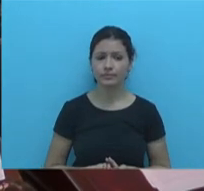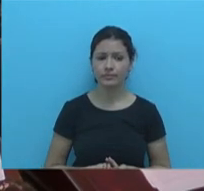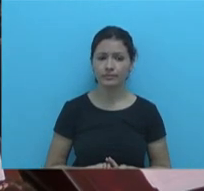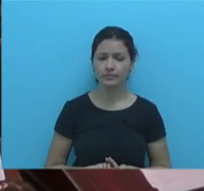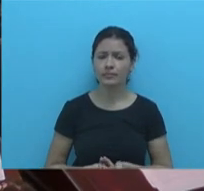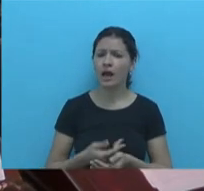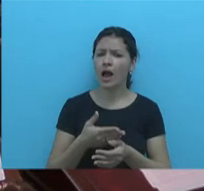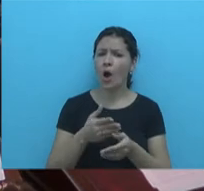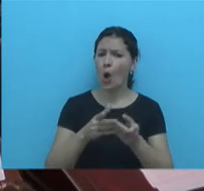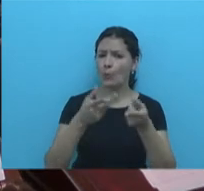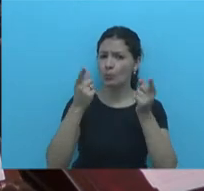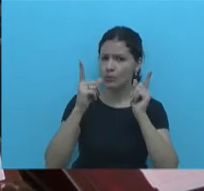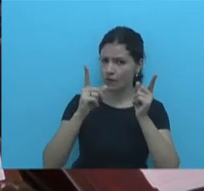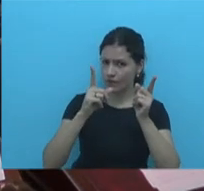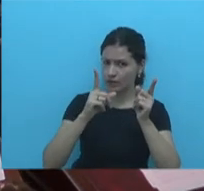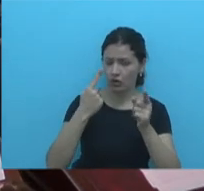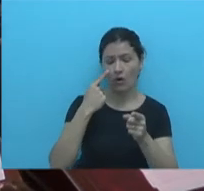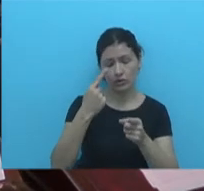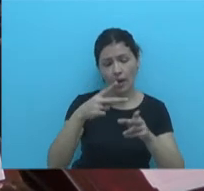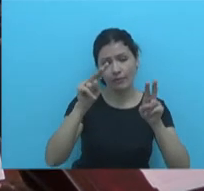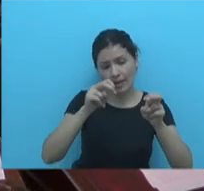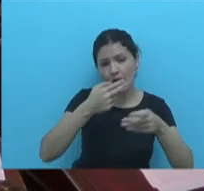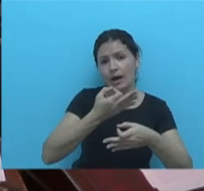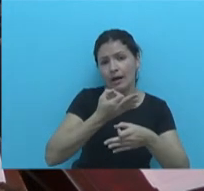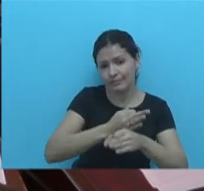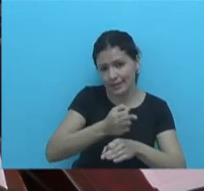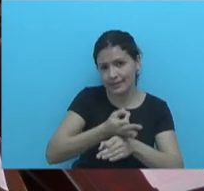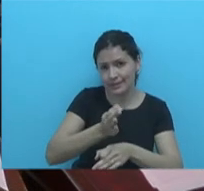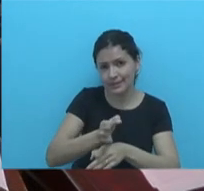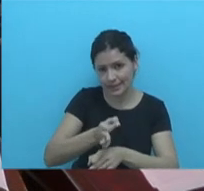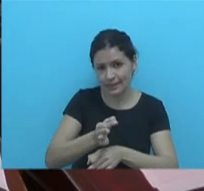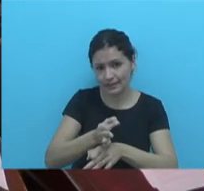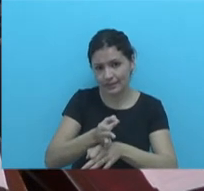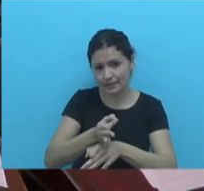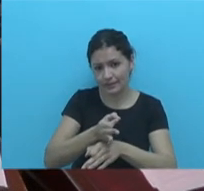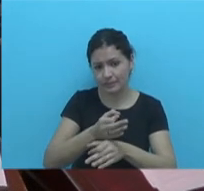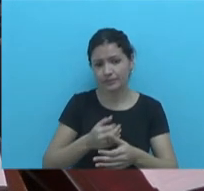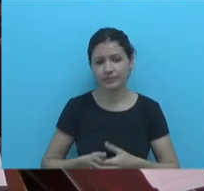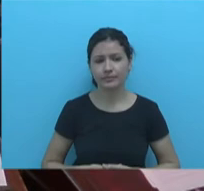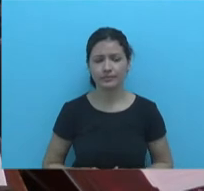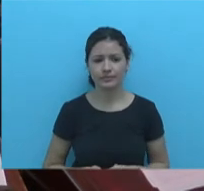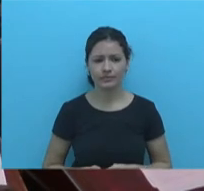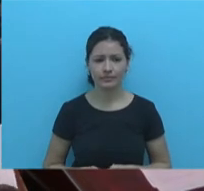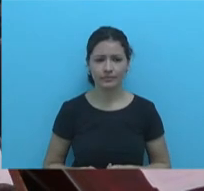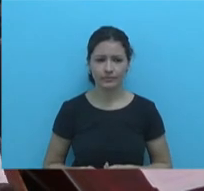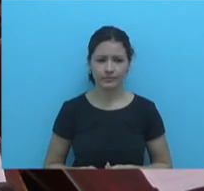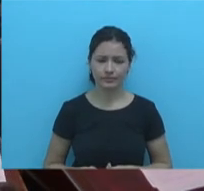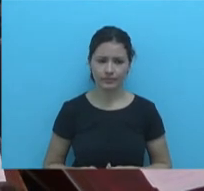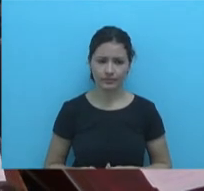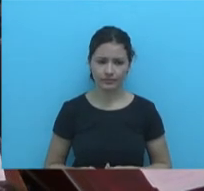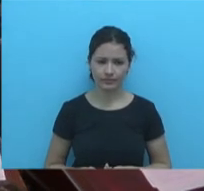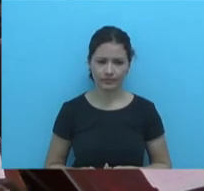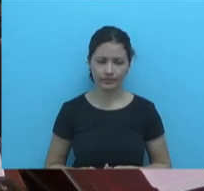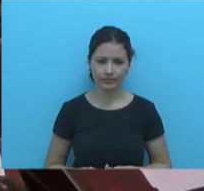dictados por profesores afines a cada especialización, priorizando a quienes tengan más experiencia en la enseñanza para así brindar mejor calidad de